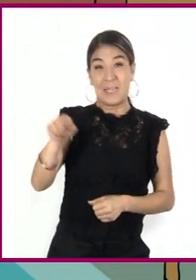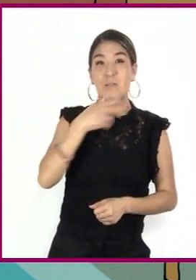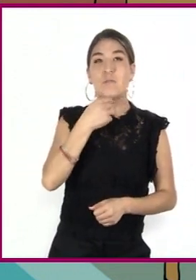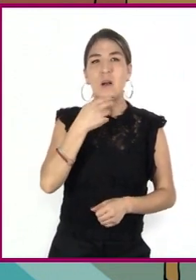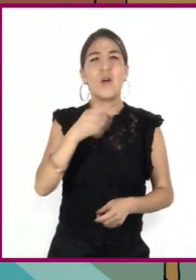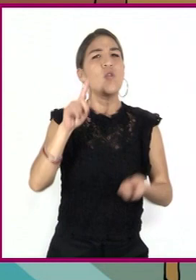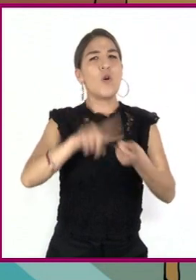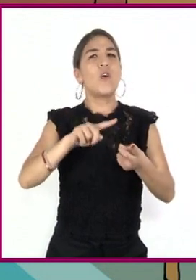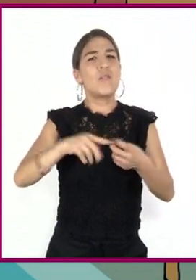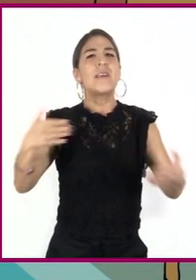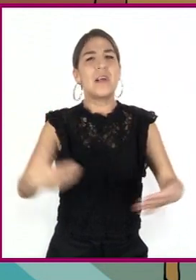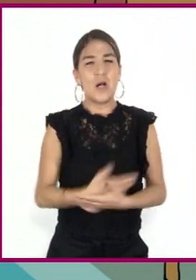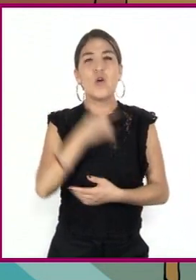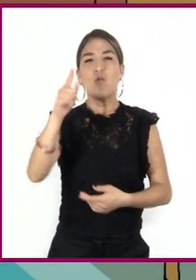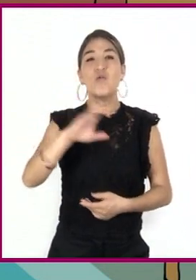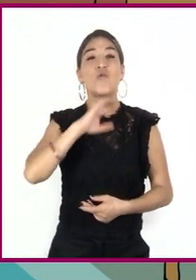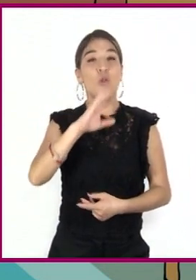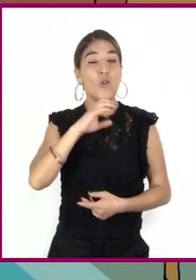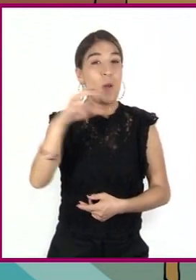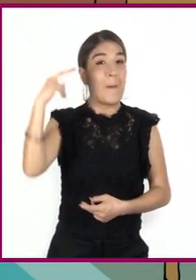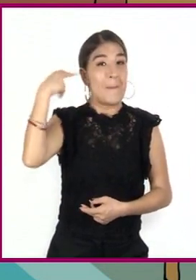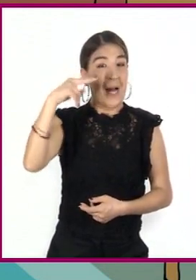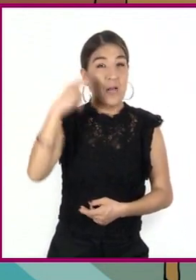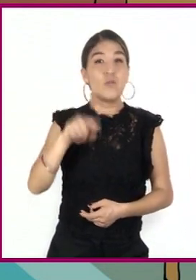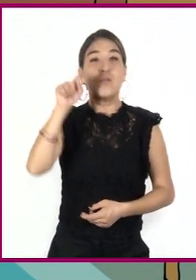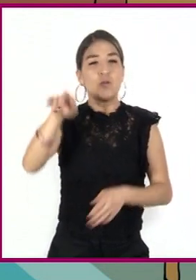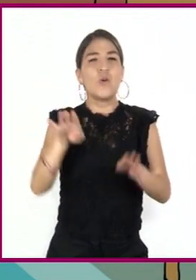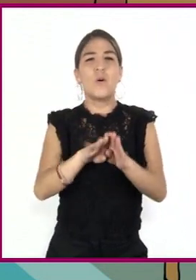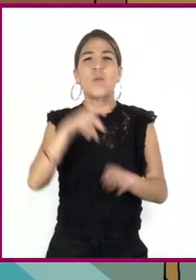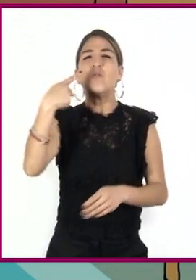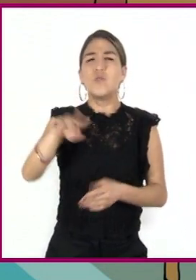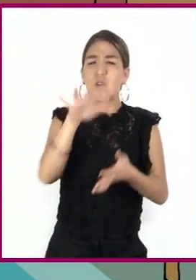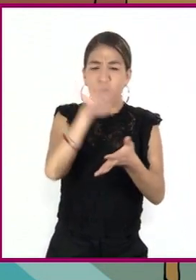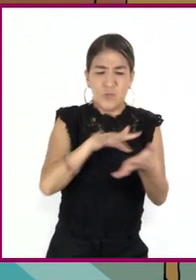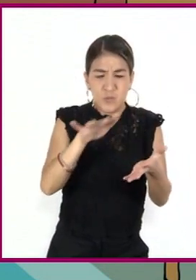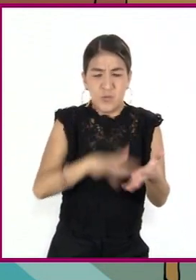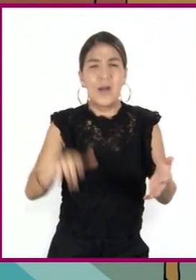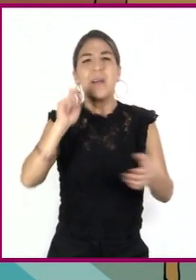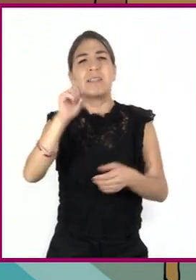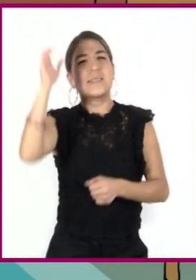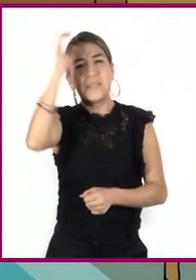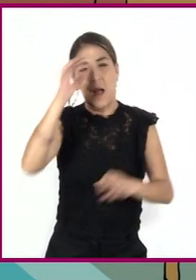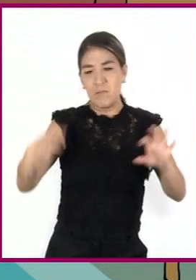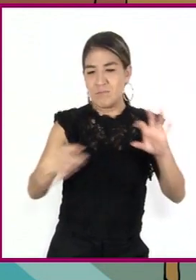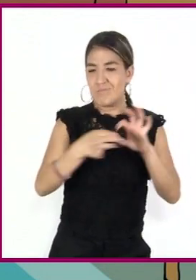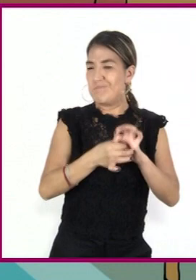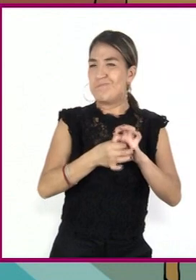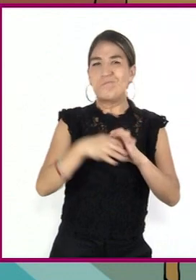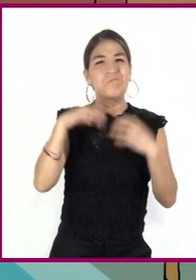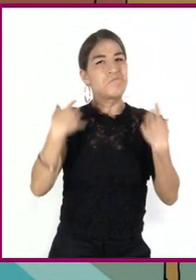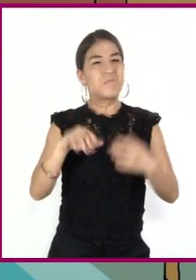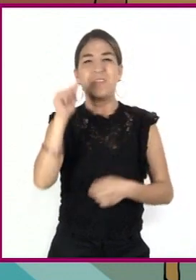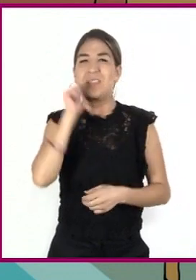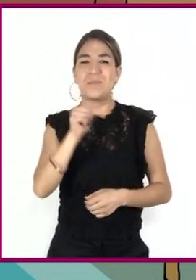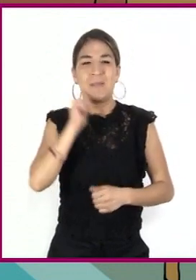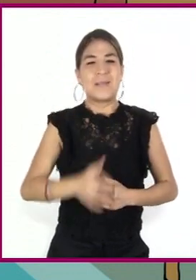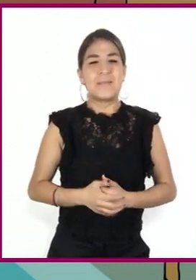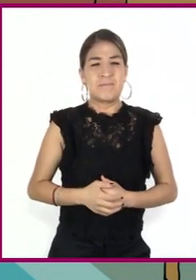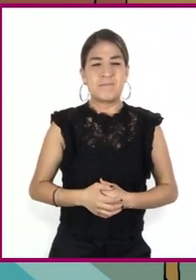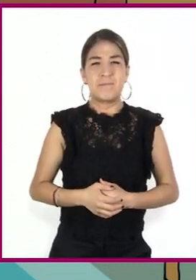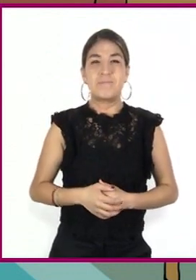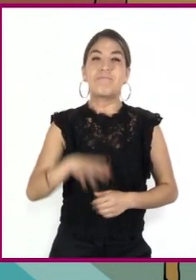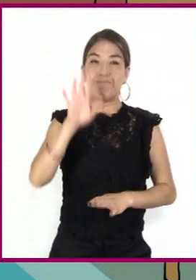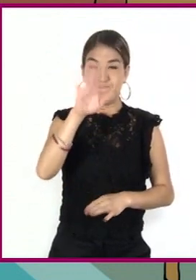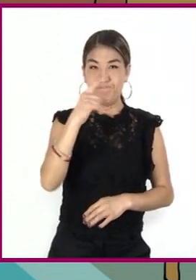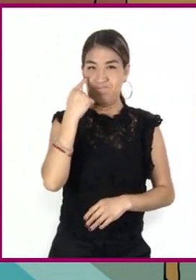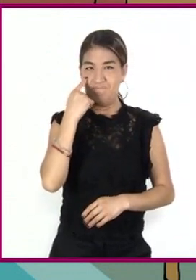en Córdoba, Veracruz, y siempre, pues, la literatura y la ciencia, para él iban de la mano, ¿sí? Entonces, miren,